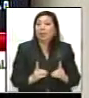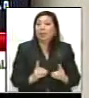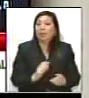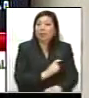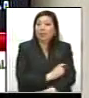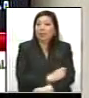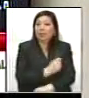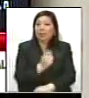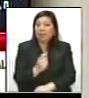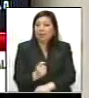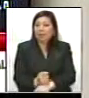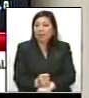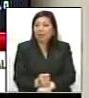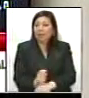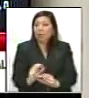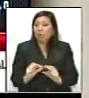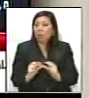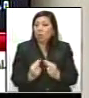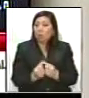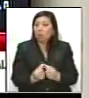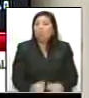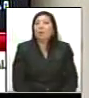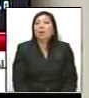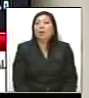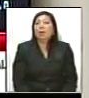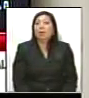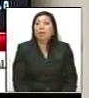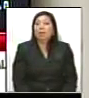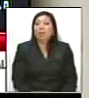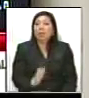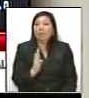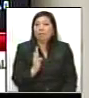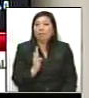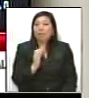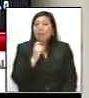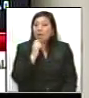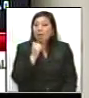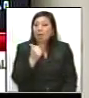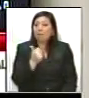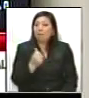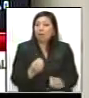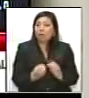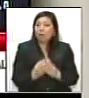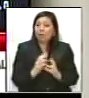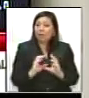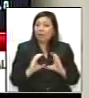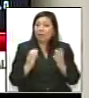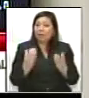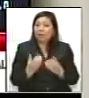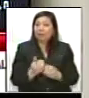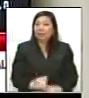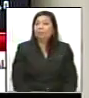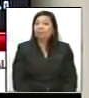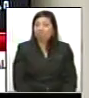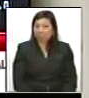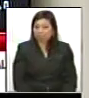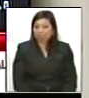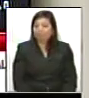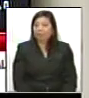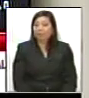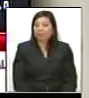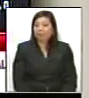tacna es una iniciativa del grupo parlamentario frente amplio y congreso televisión son las cinco de la tarde con